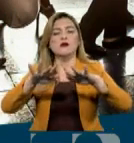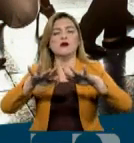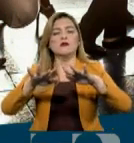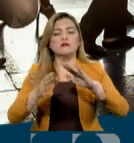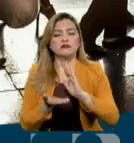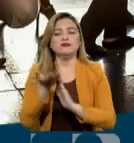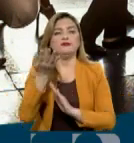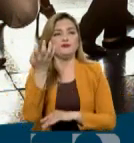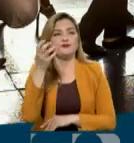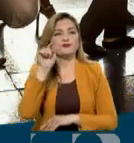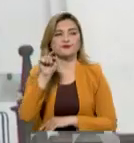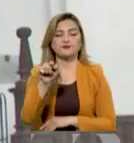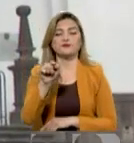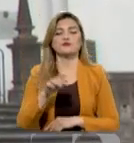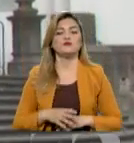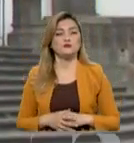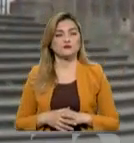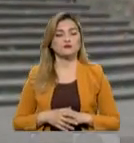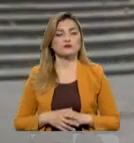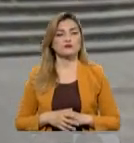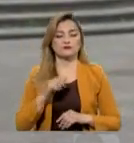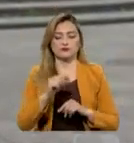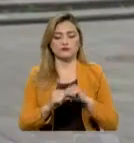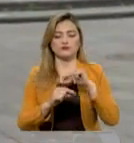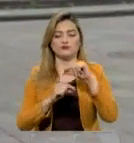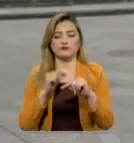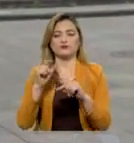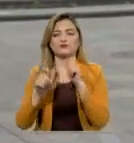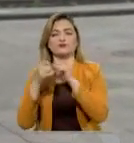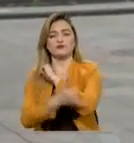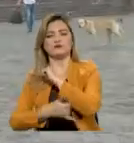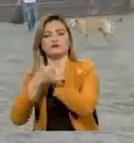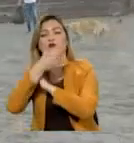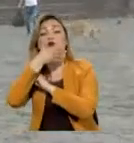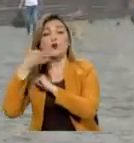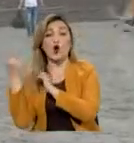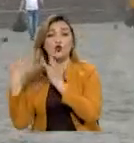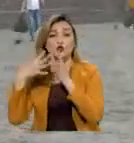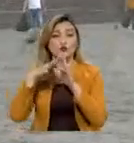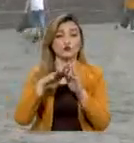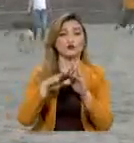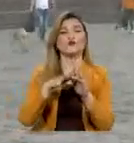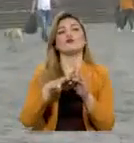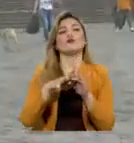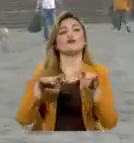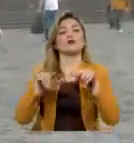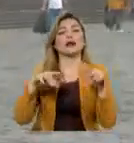cifra ascendió a 14.000. De allí que esperan que poco a poco la situación vaya mejorando para este, uno de